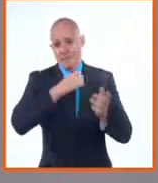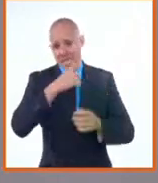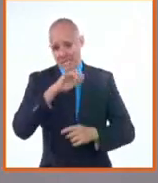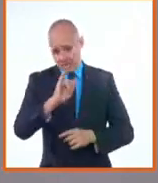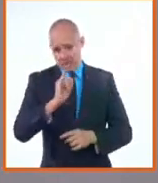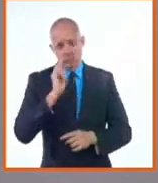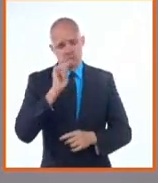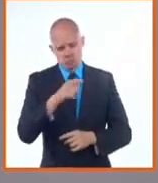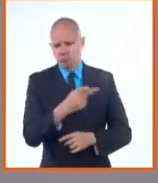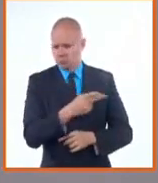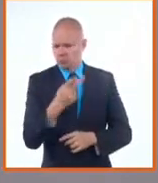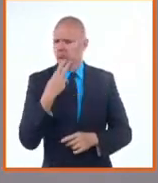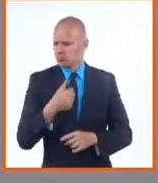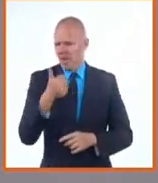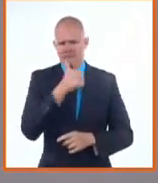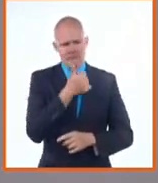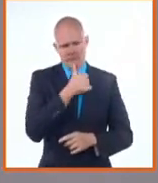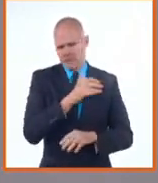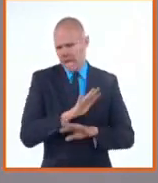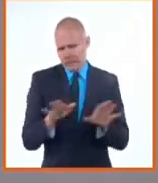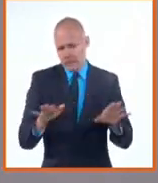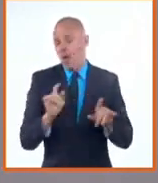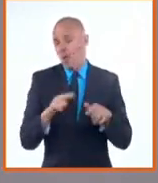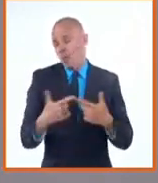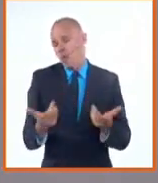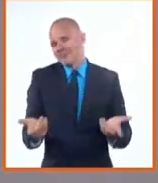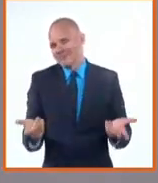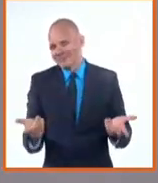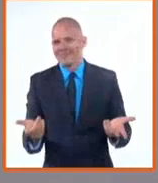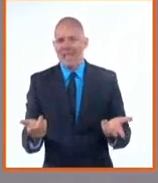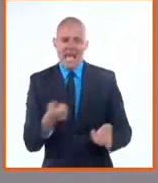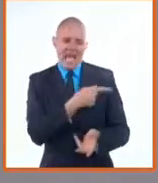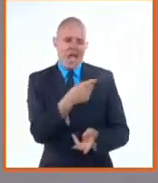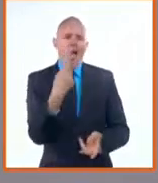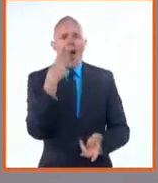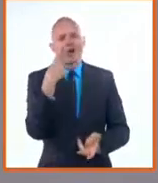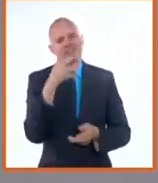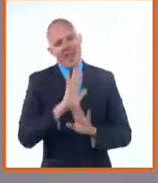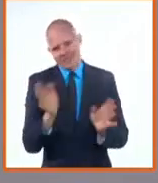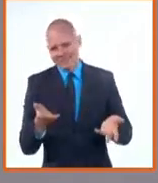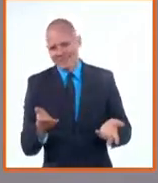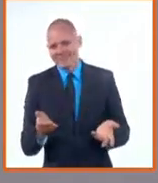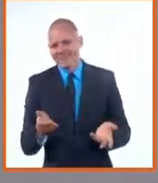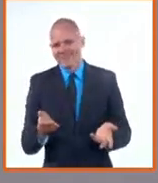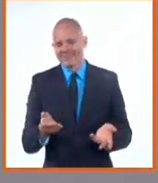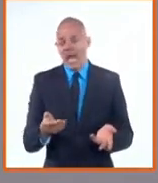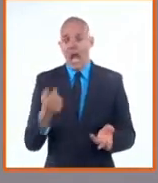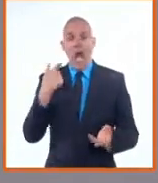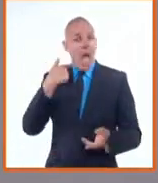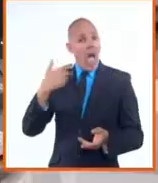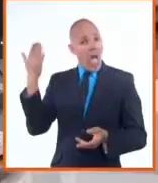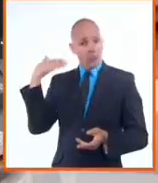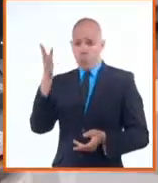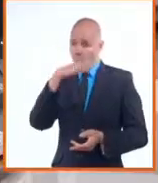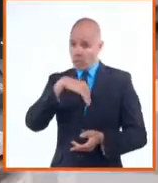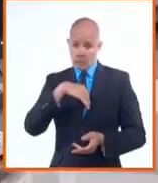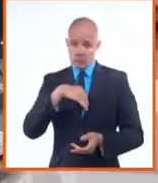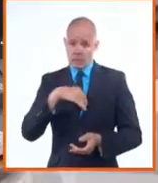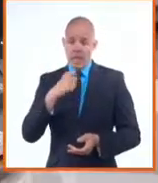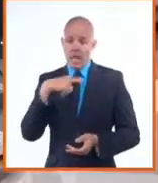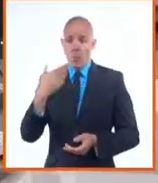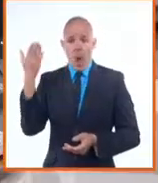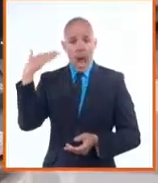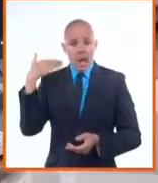y es lo que significan los atletas cubanos que están o han estado sobre todo en Japón en la liga